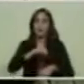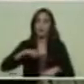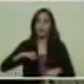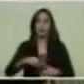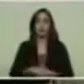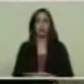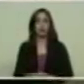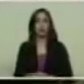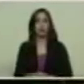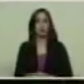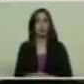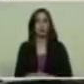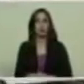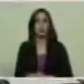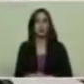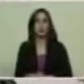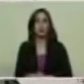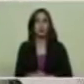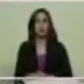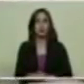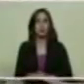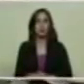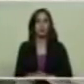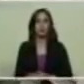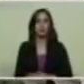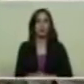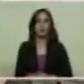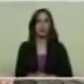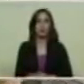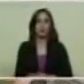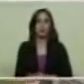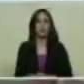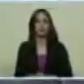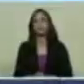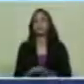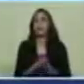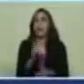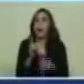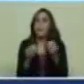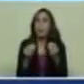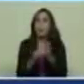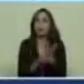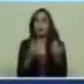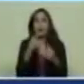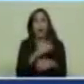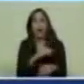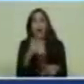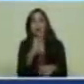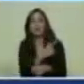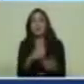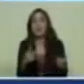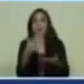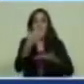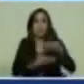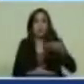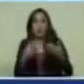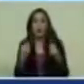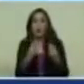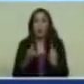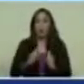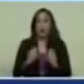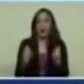empresarios. Se han quedado locos muchos porque no saben cómo obtuve la nómina, pero la obtuve y la pagué.